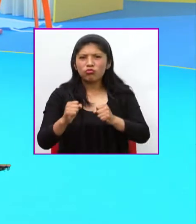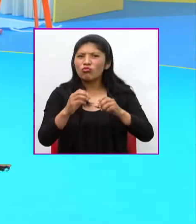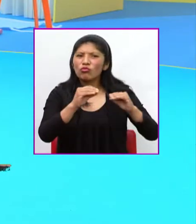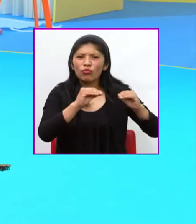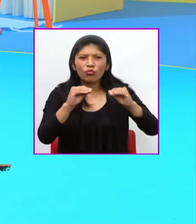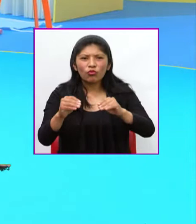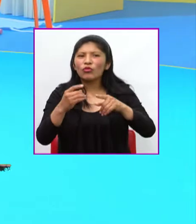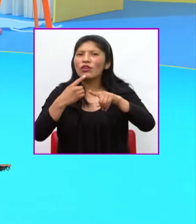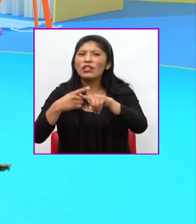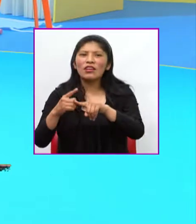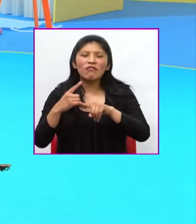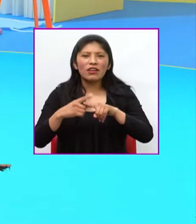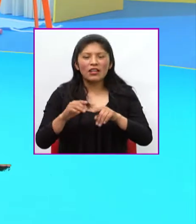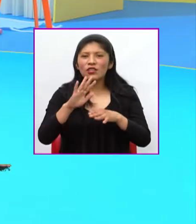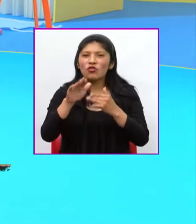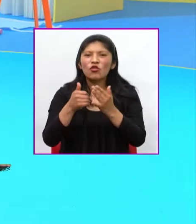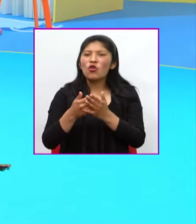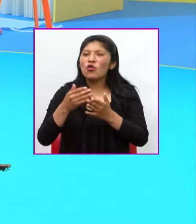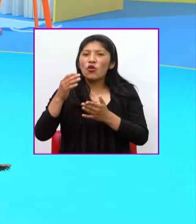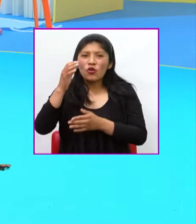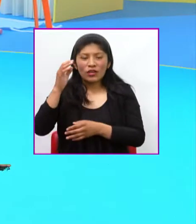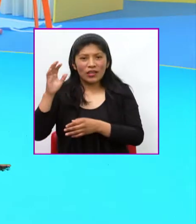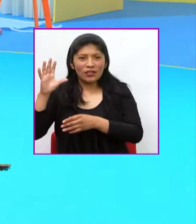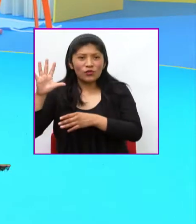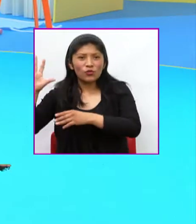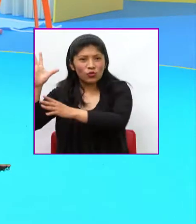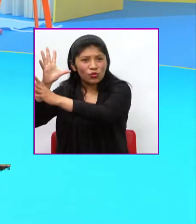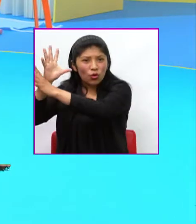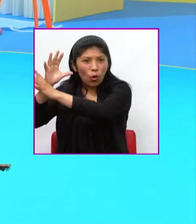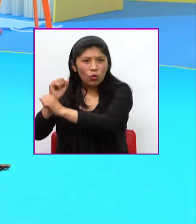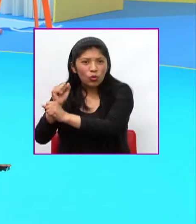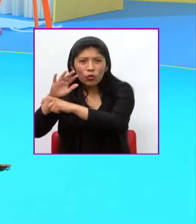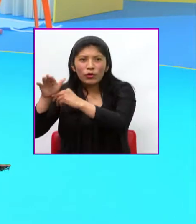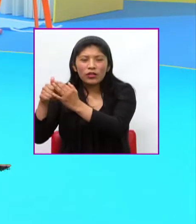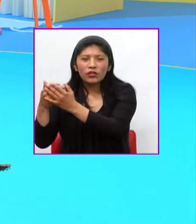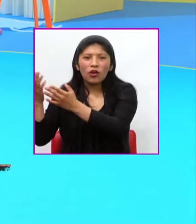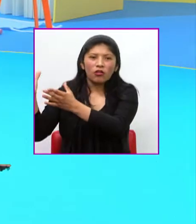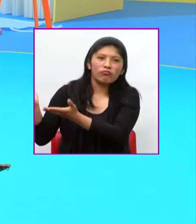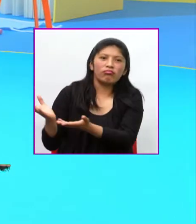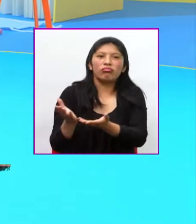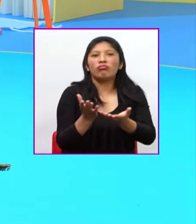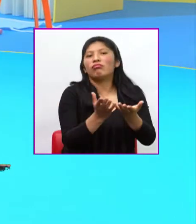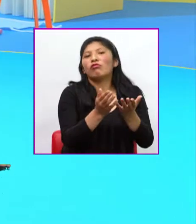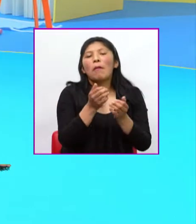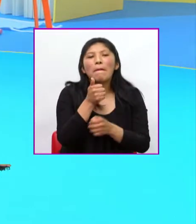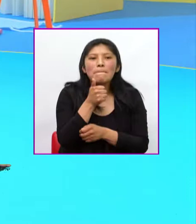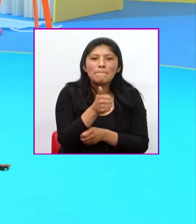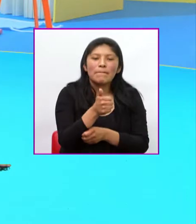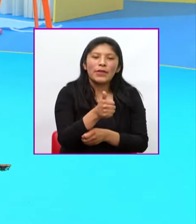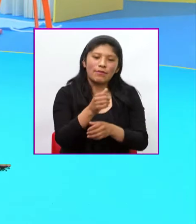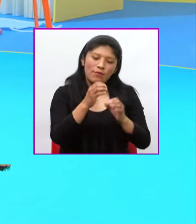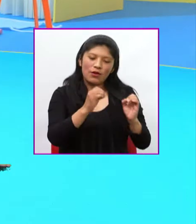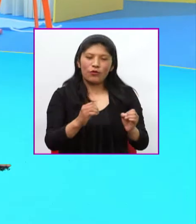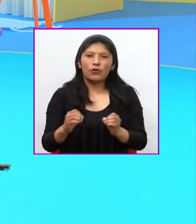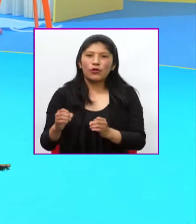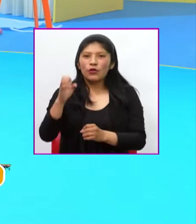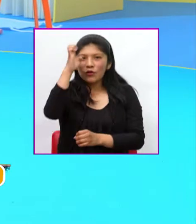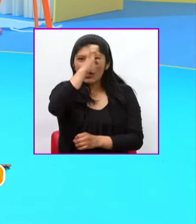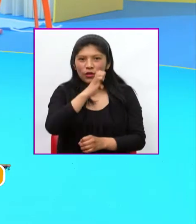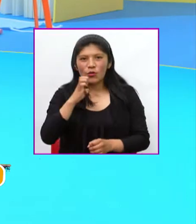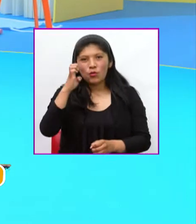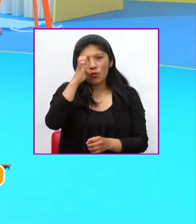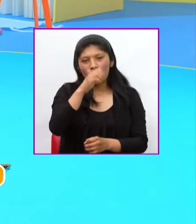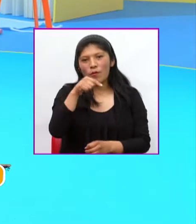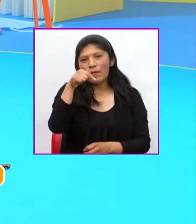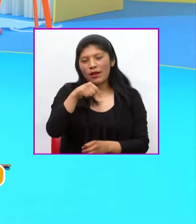lo que era parte de ellos, es decir, una organización europea. A